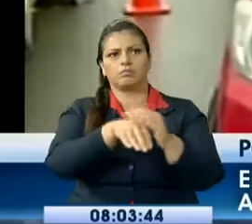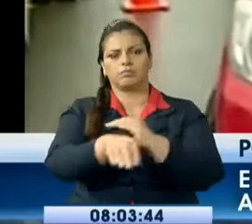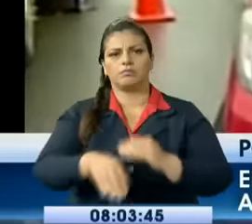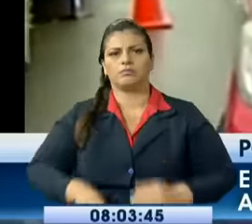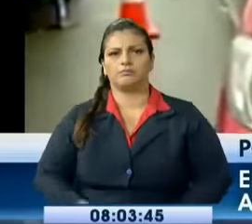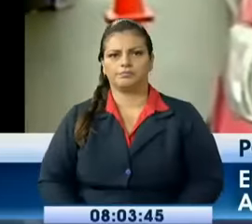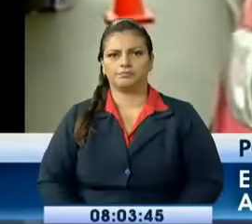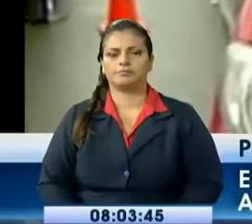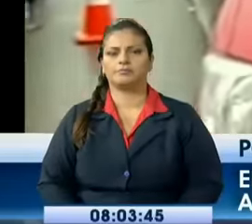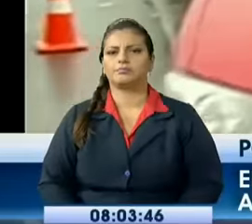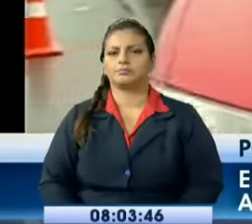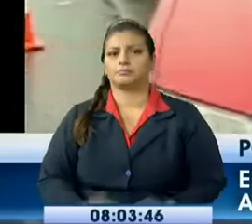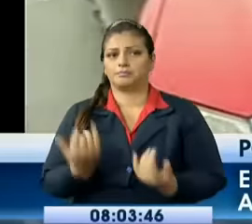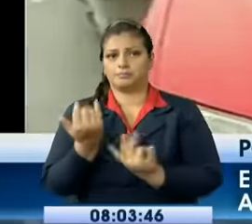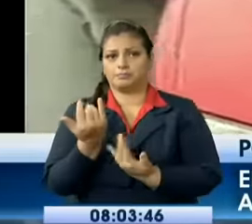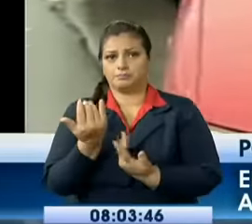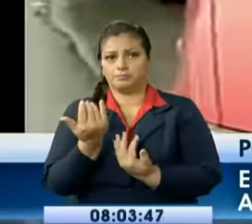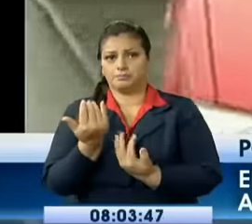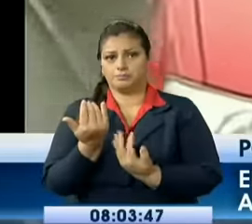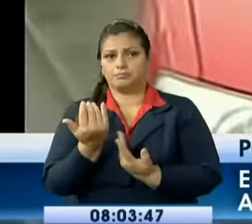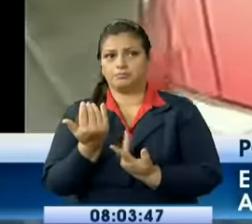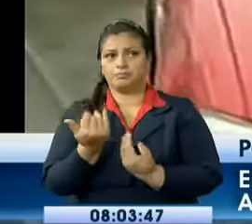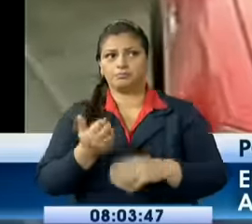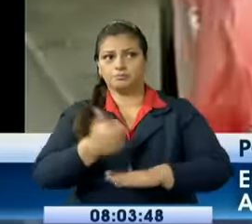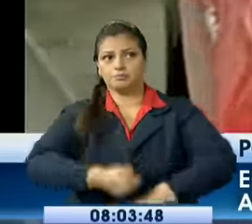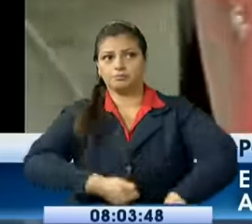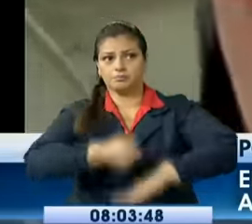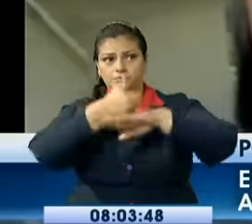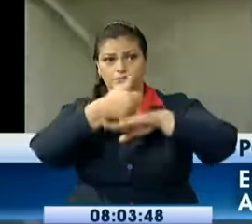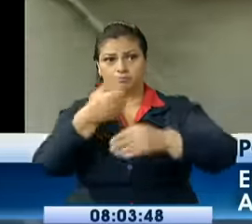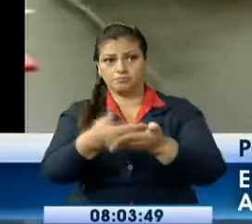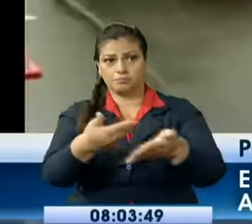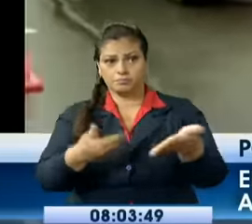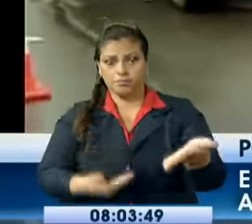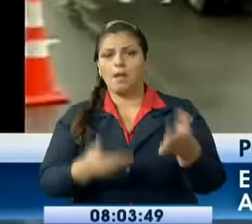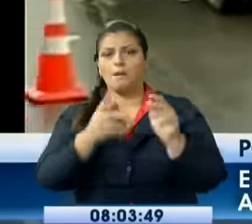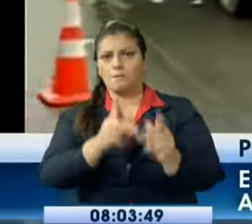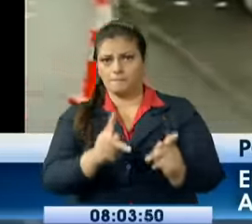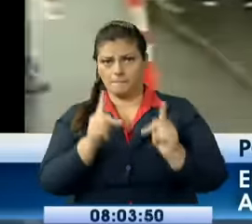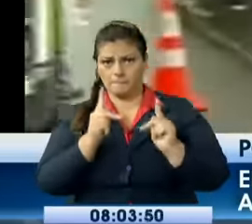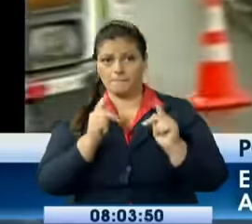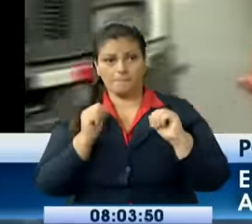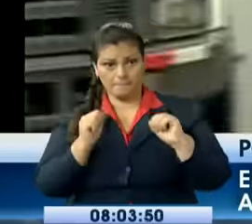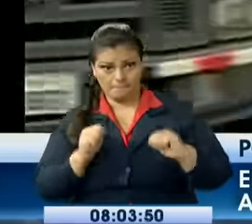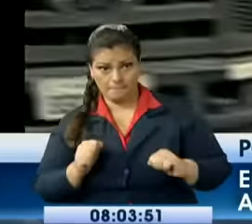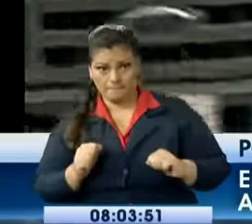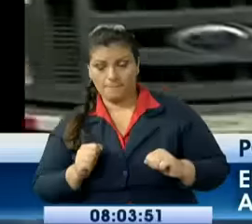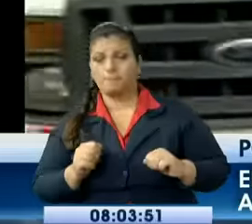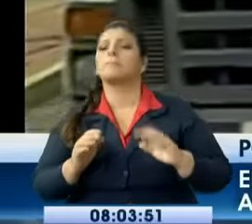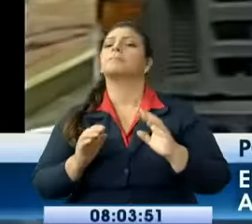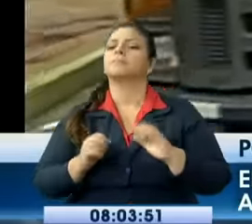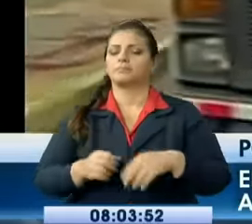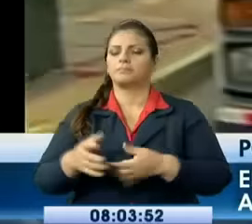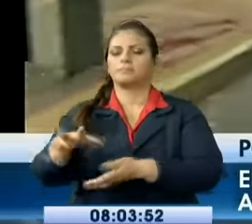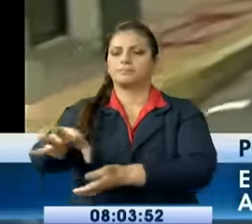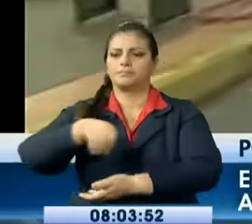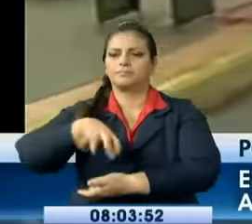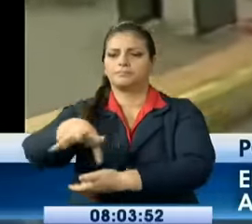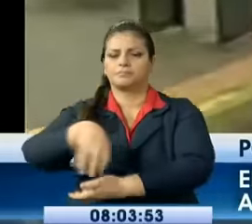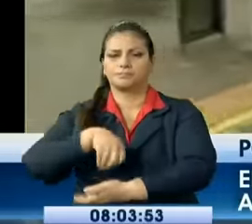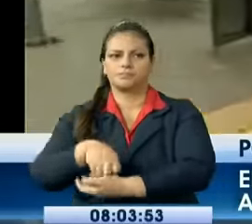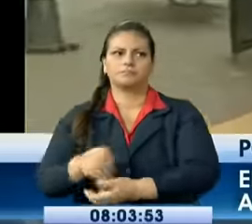les entreguen el documento, ellos inmediatamente ingresan hasta sus locales comerciales para poder retirar la mercadería. Como les